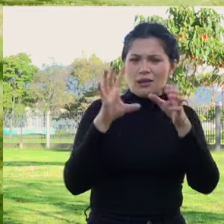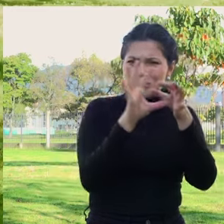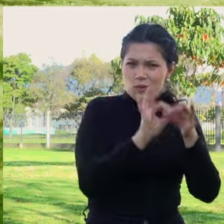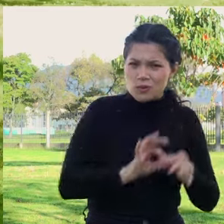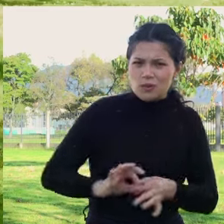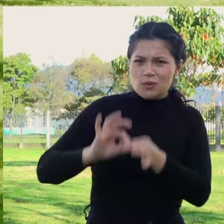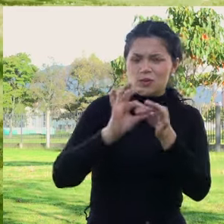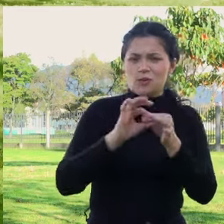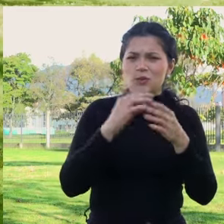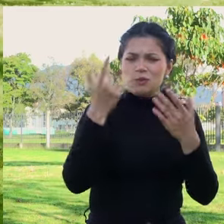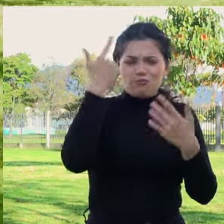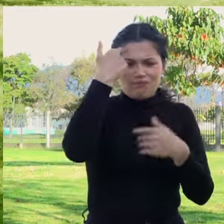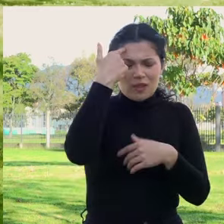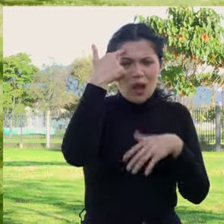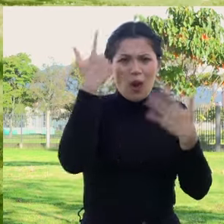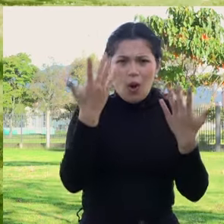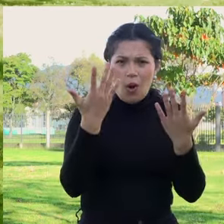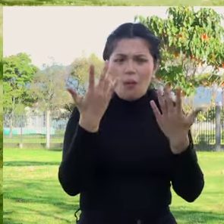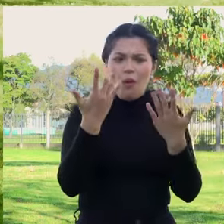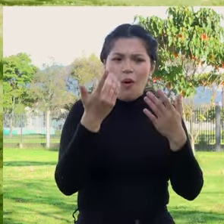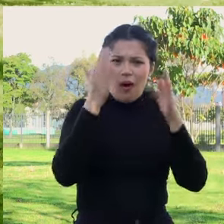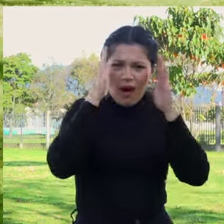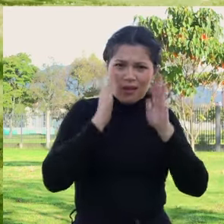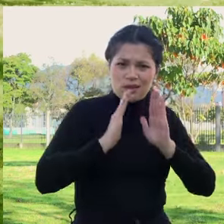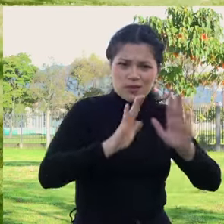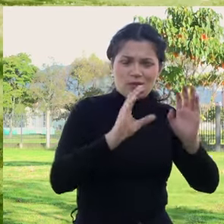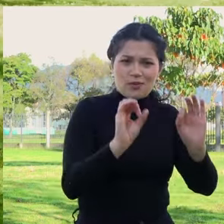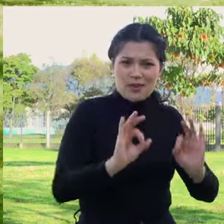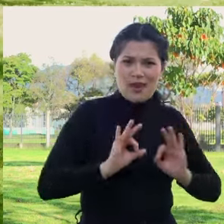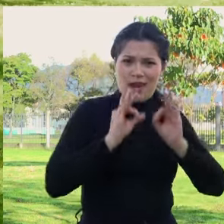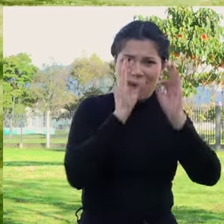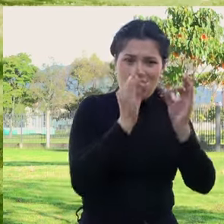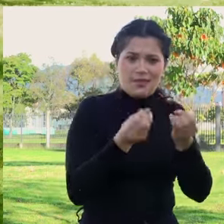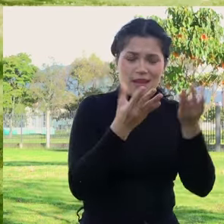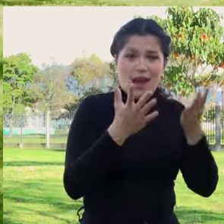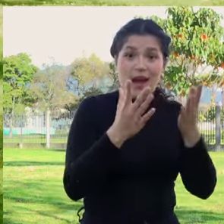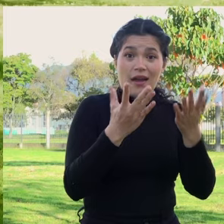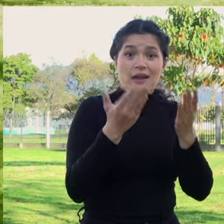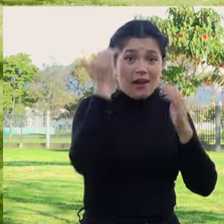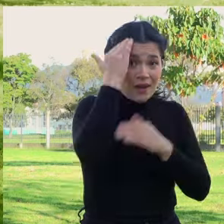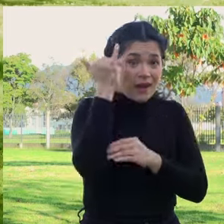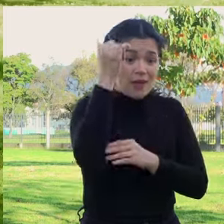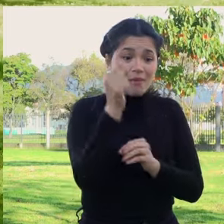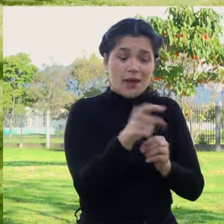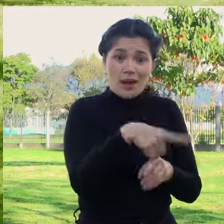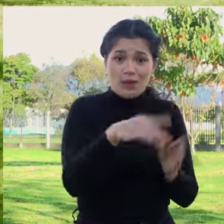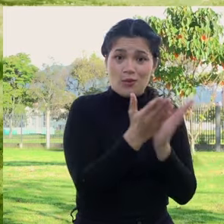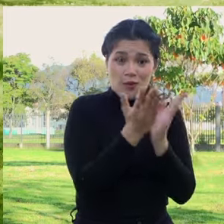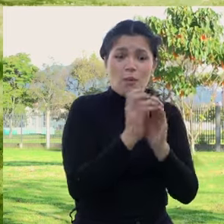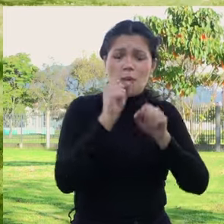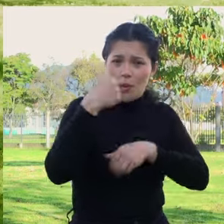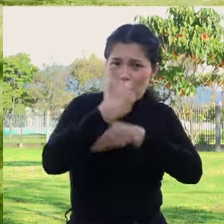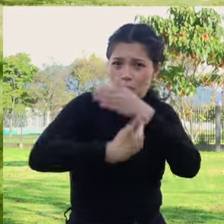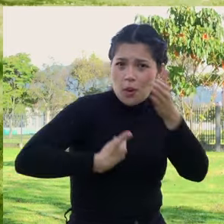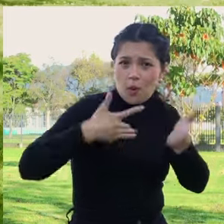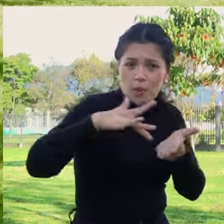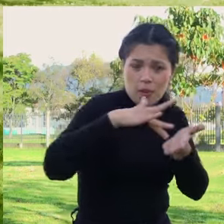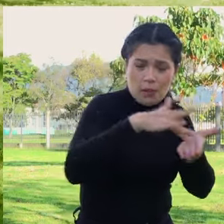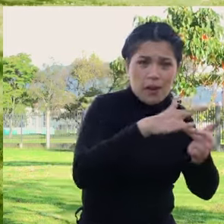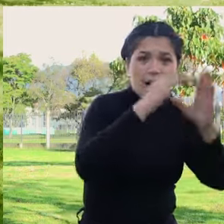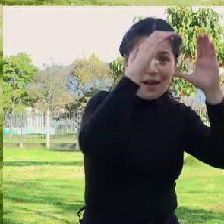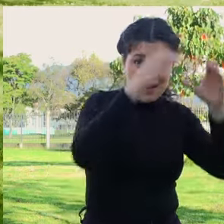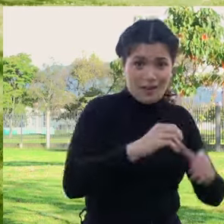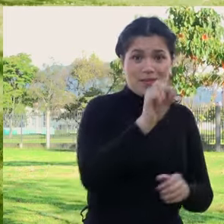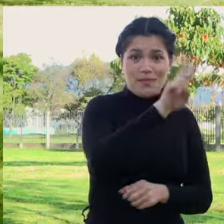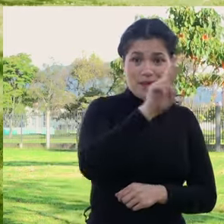las cuales hubo movilización para generar un conjunto de garantías académicas que permitieran retornar a clases el 22 de julio